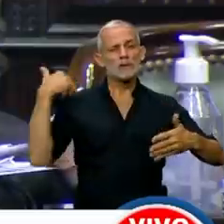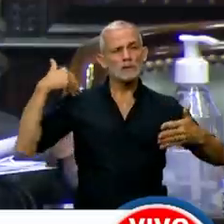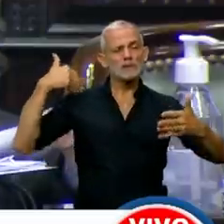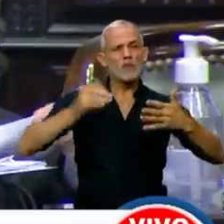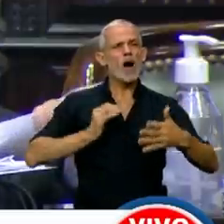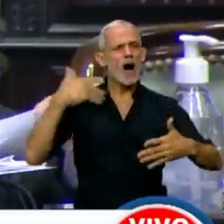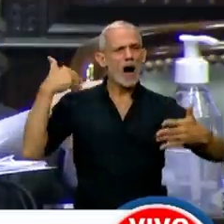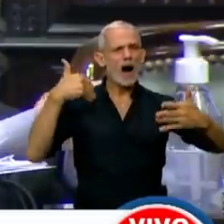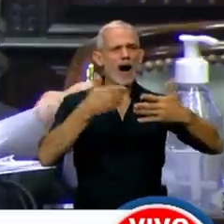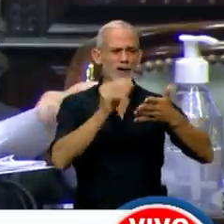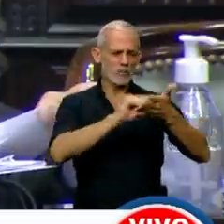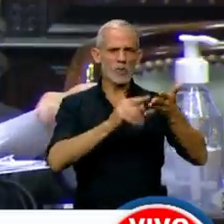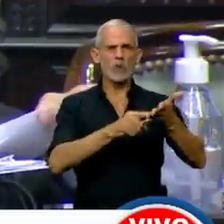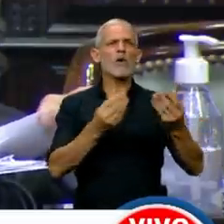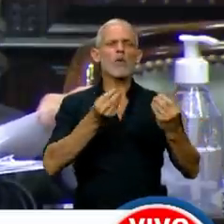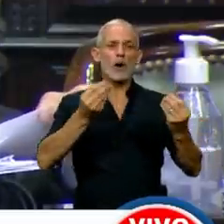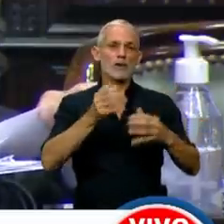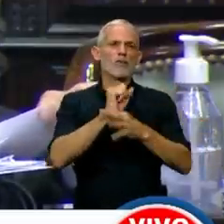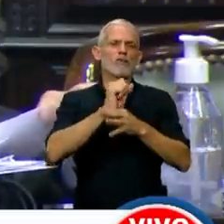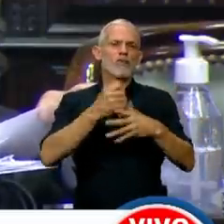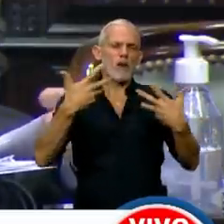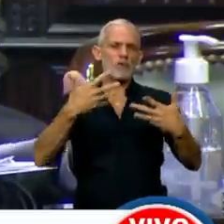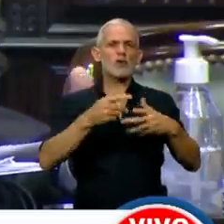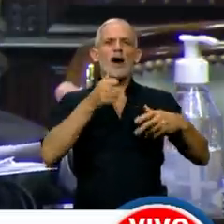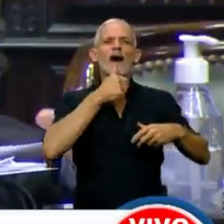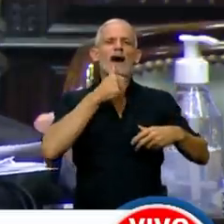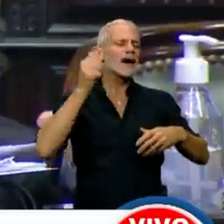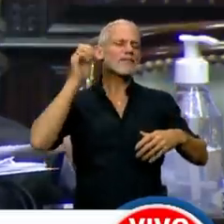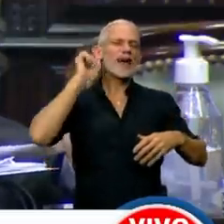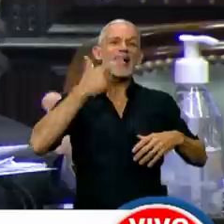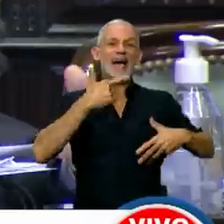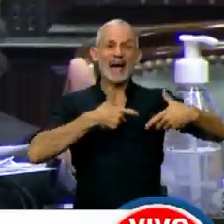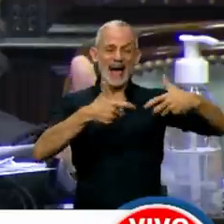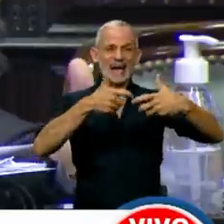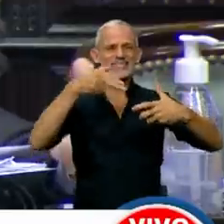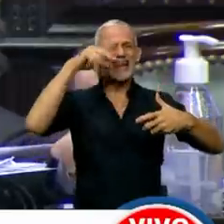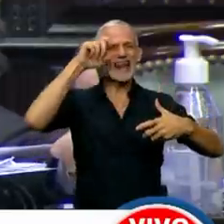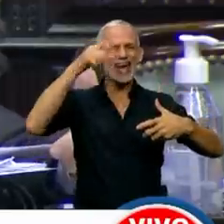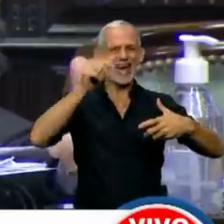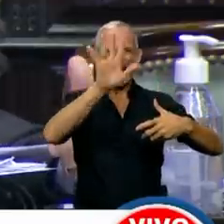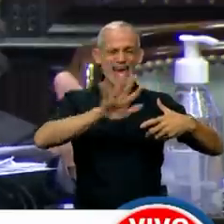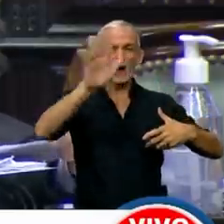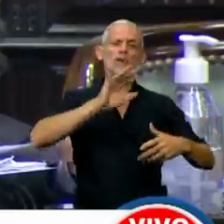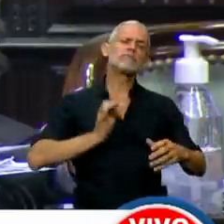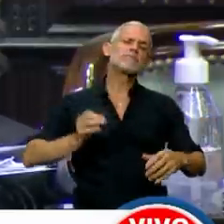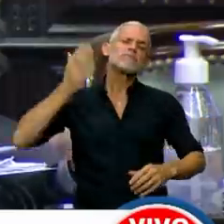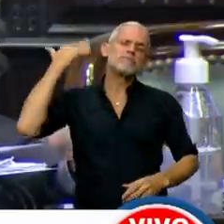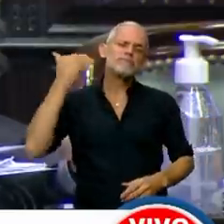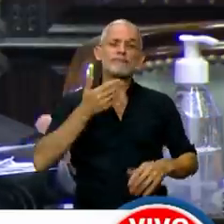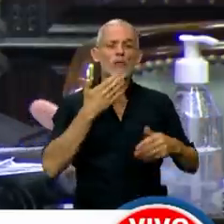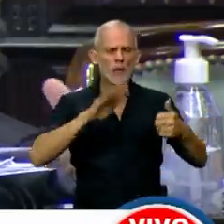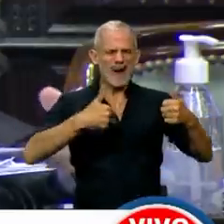hace muchos años que es el famoso gasoducto del nea que nos vienen prometiendo hace siglos